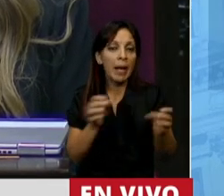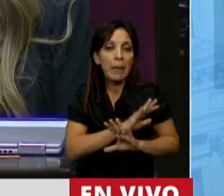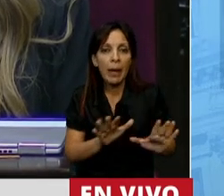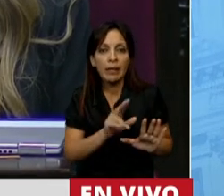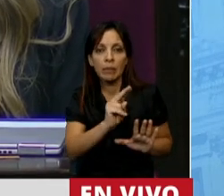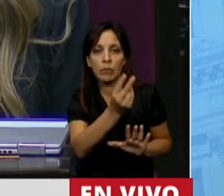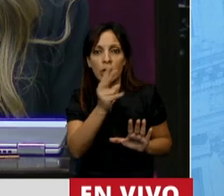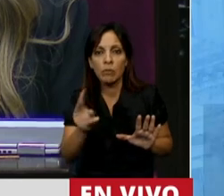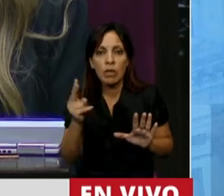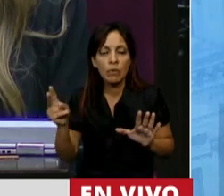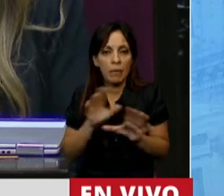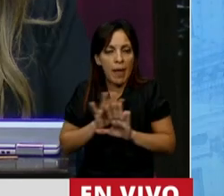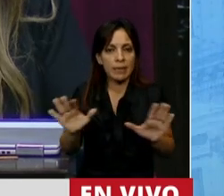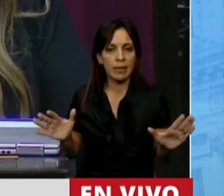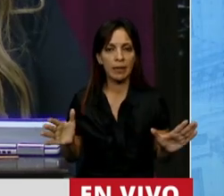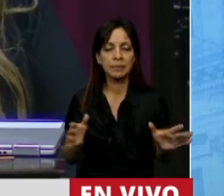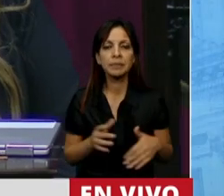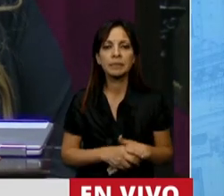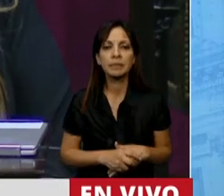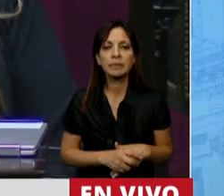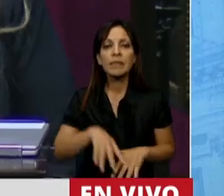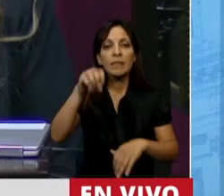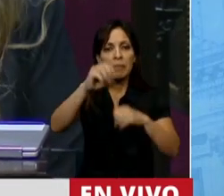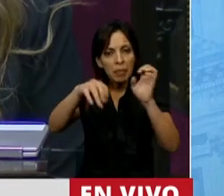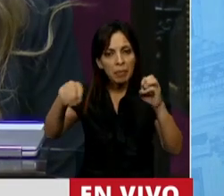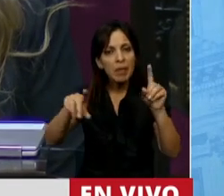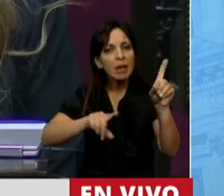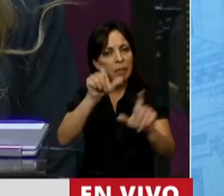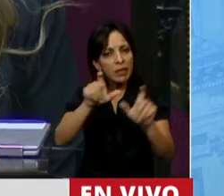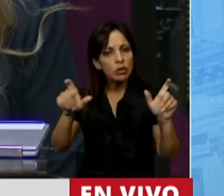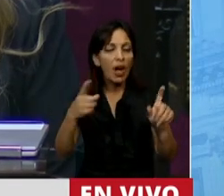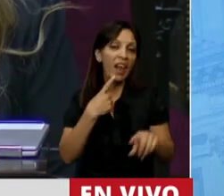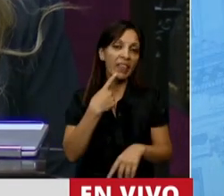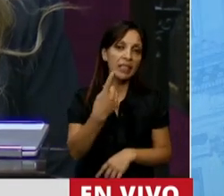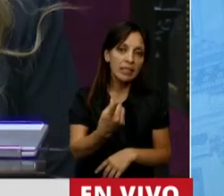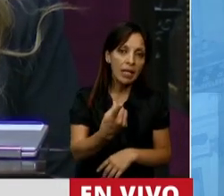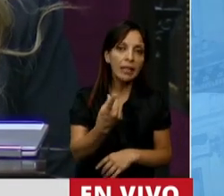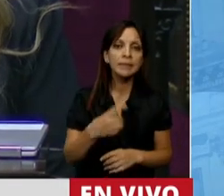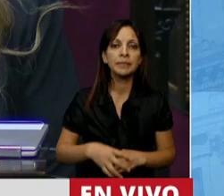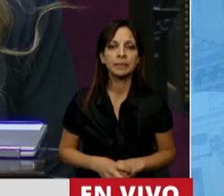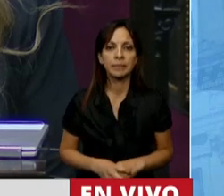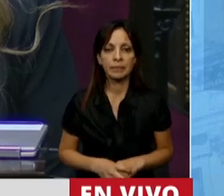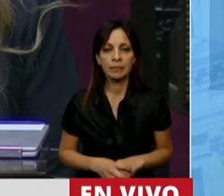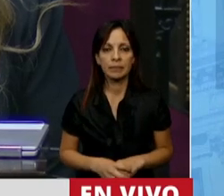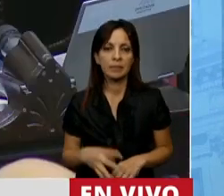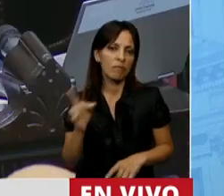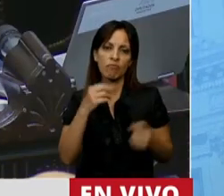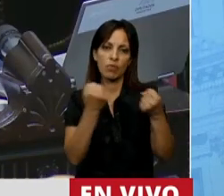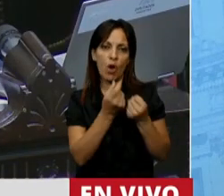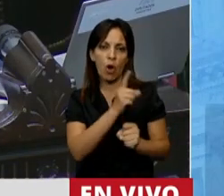muriendo. Muchos de los que aquí argumentan no estar a